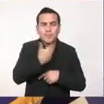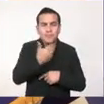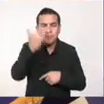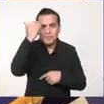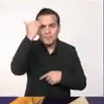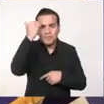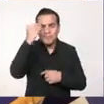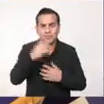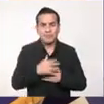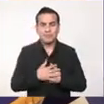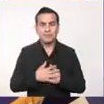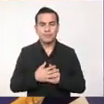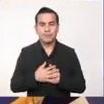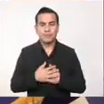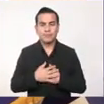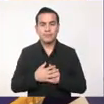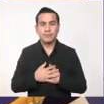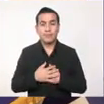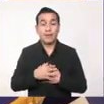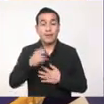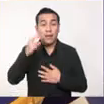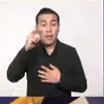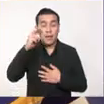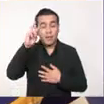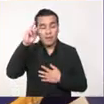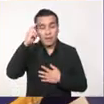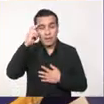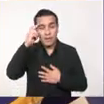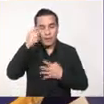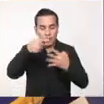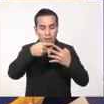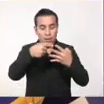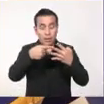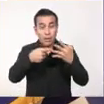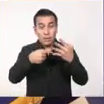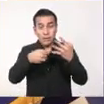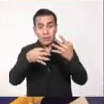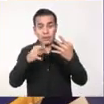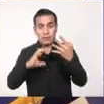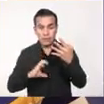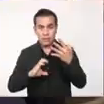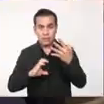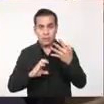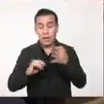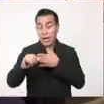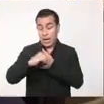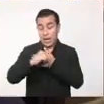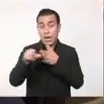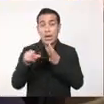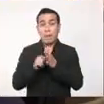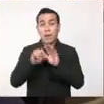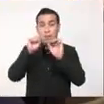Si la Constitución le da la facultad a la Asamblea